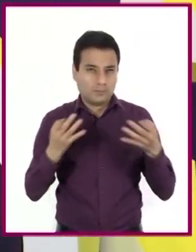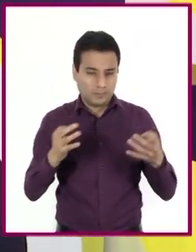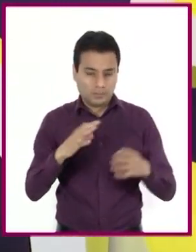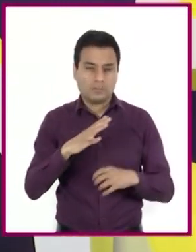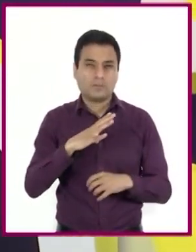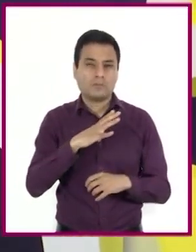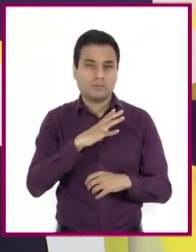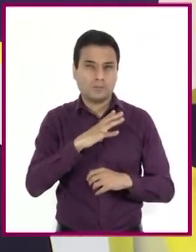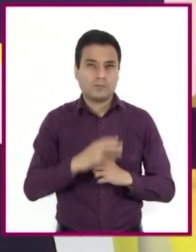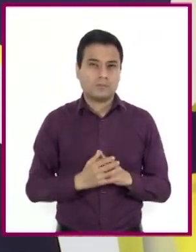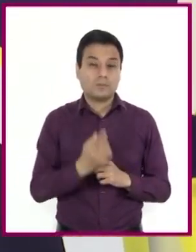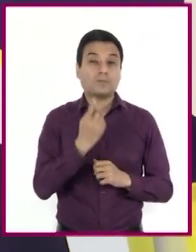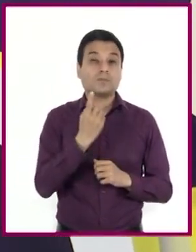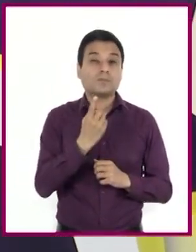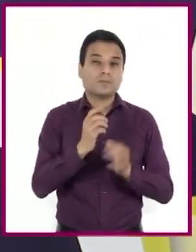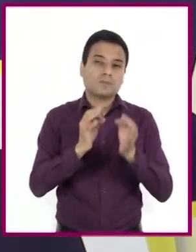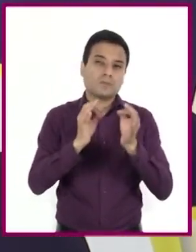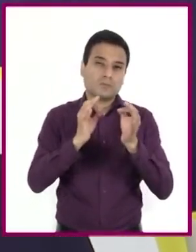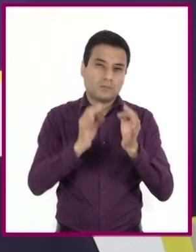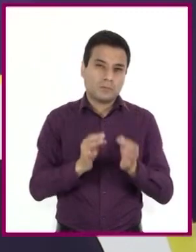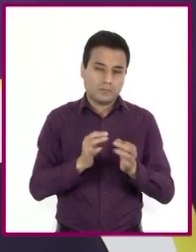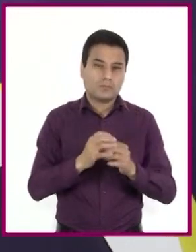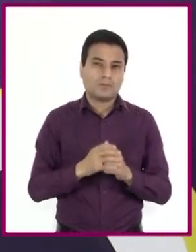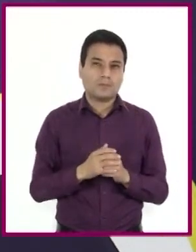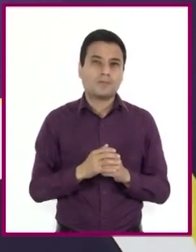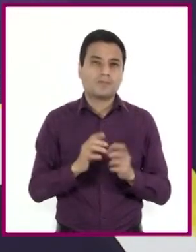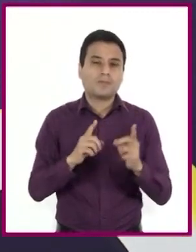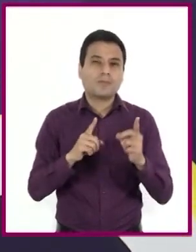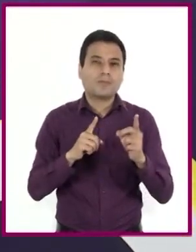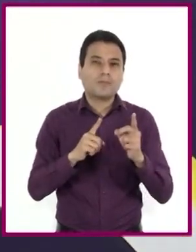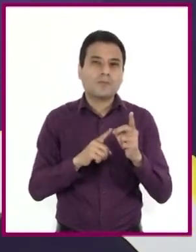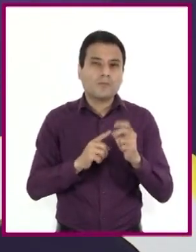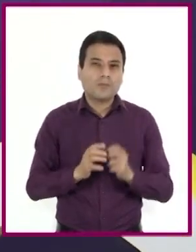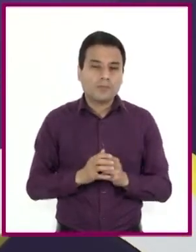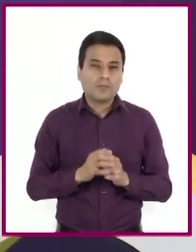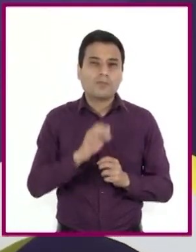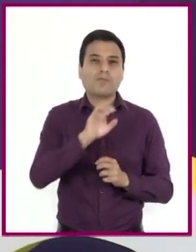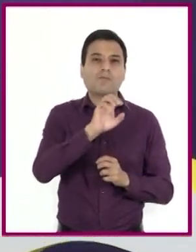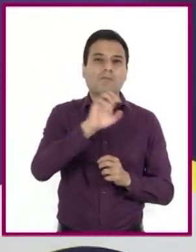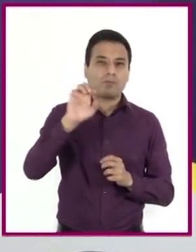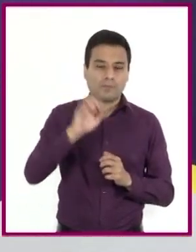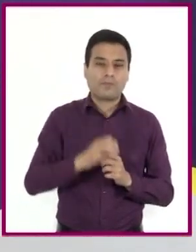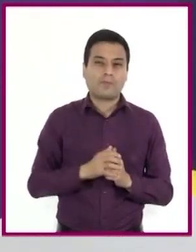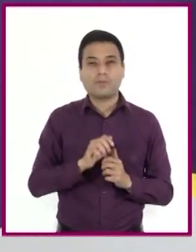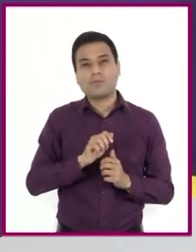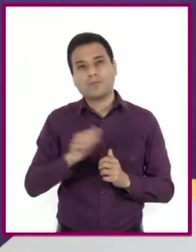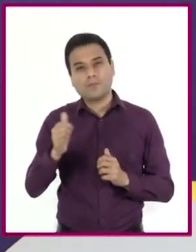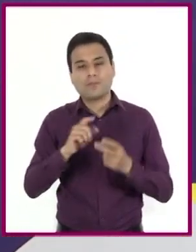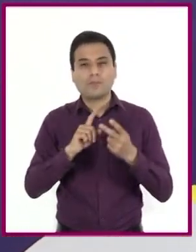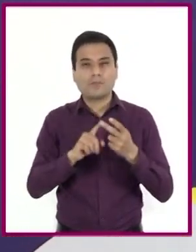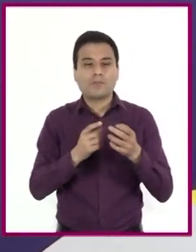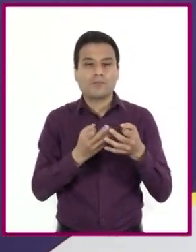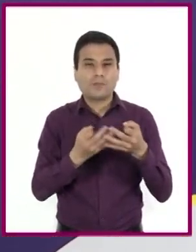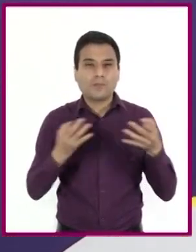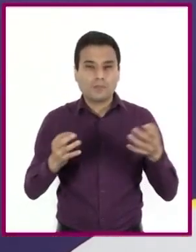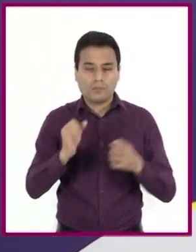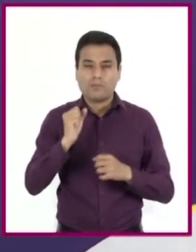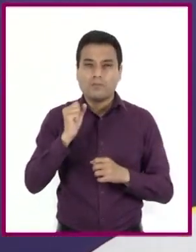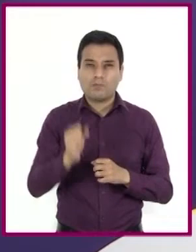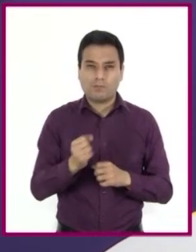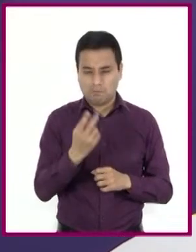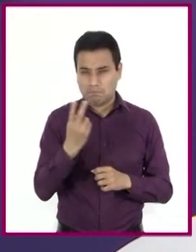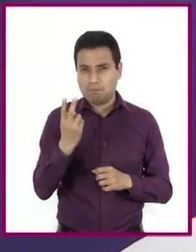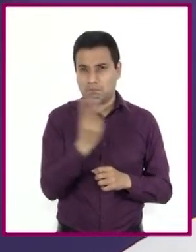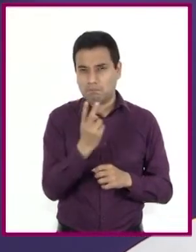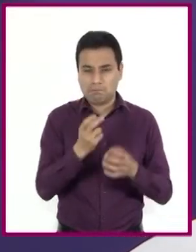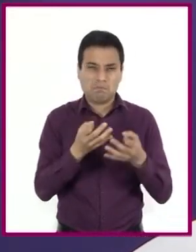proyecto. Uno está en la zona oriente del país y el otro en el sur. En ambos terrenos se tienen los registros de